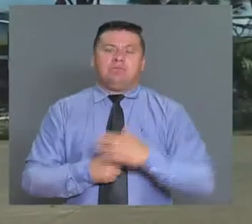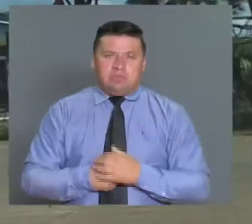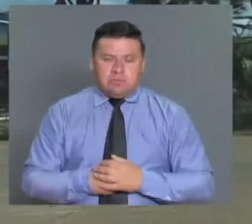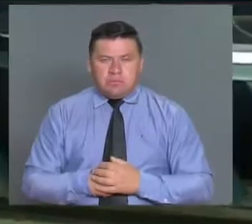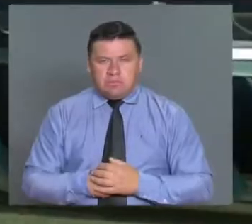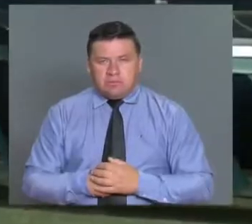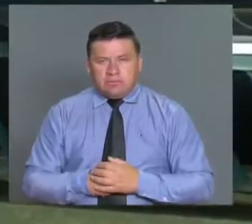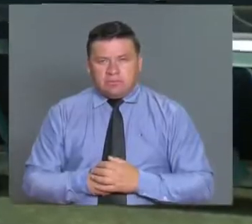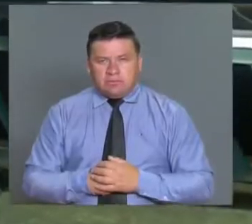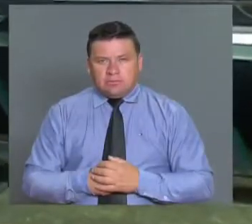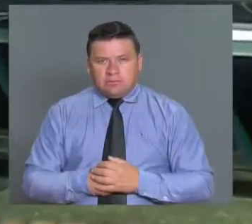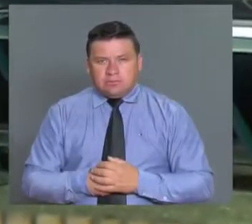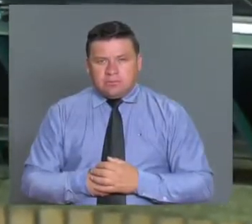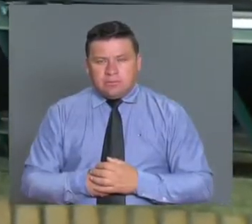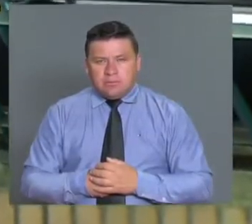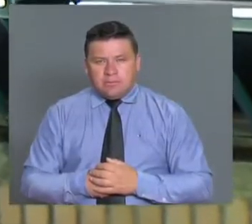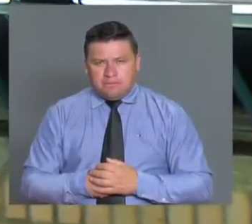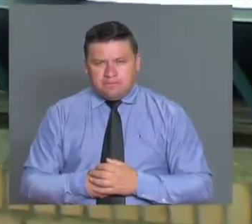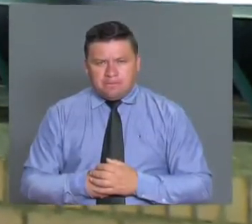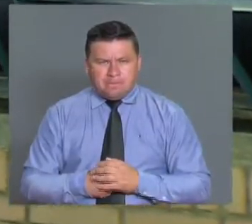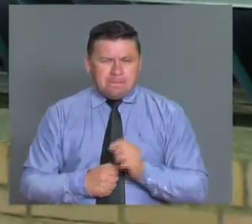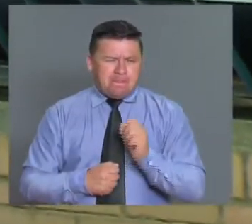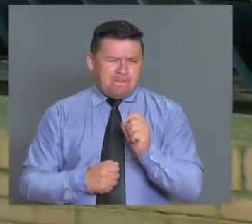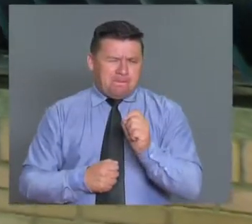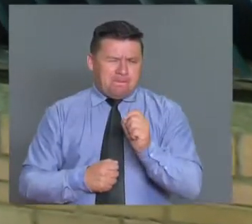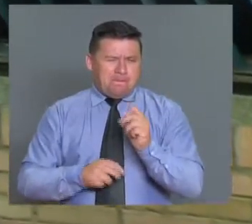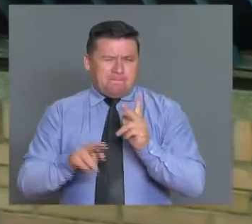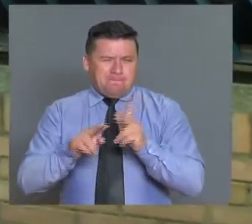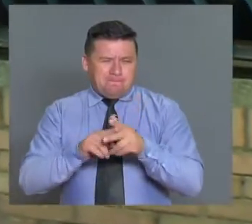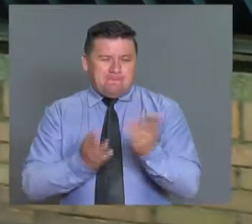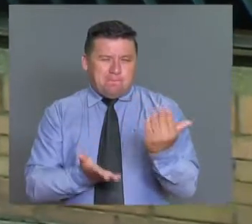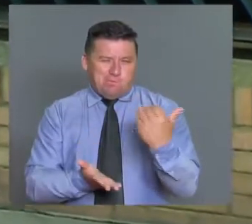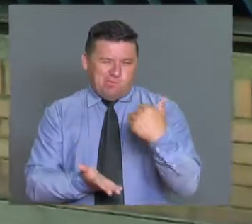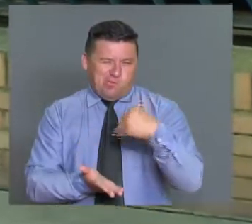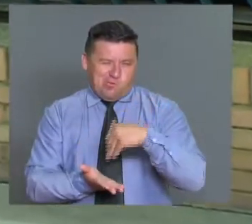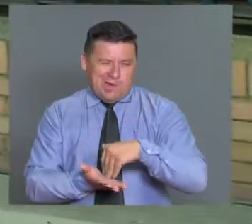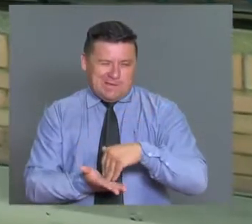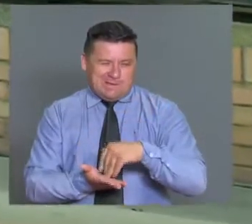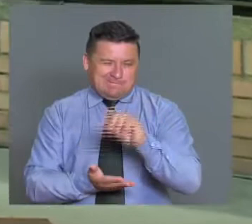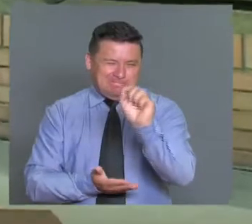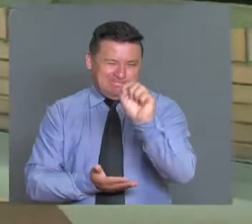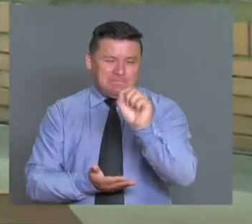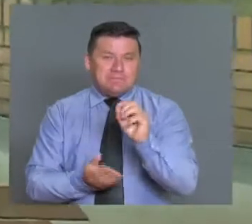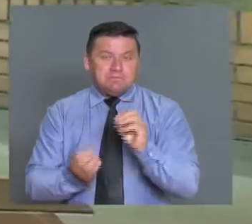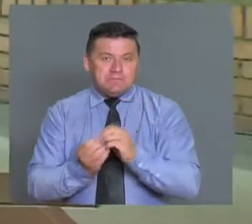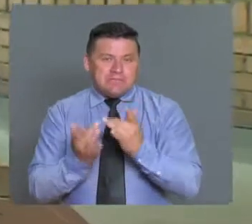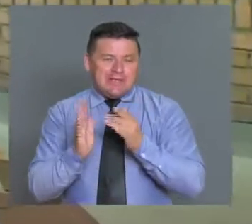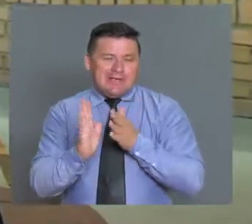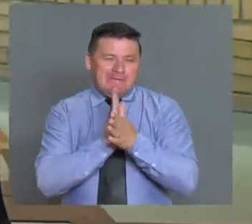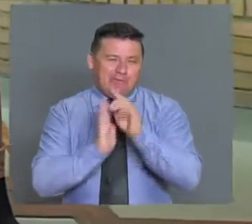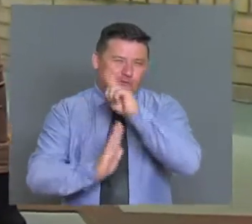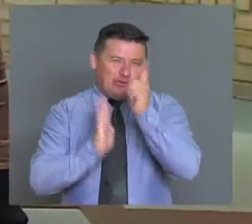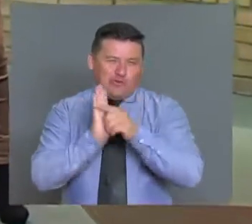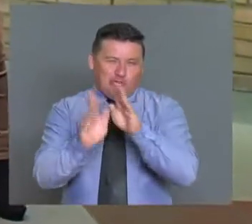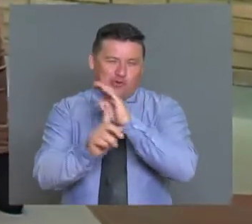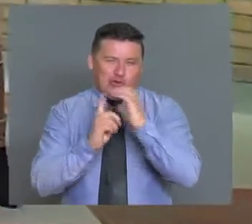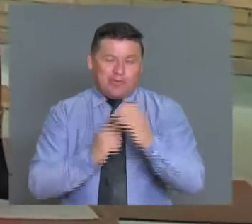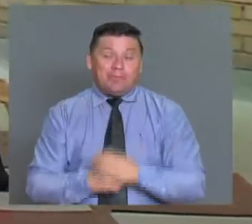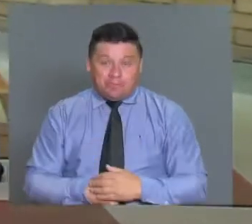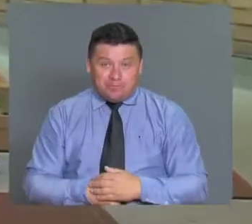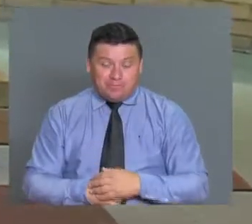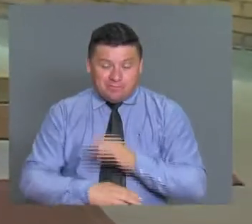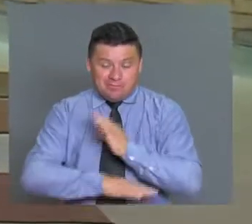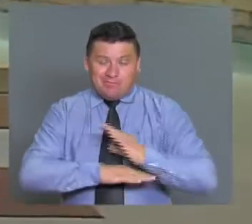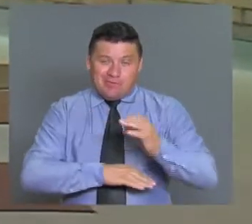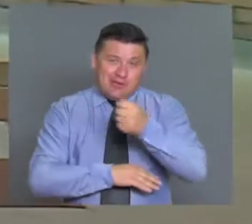esta región. Hacemos una corta pausa institucional y a nuestro regreso espere toda la información cultural. Esto es